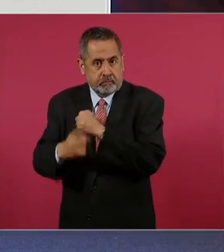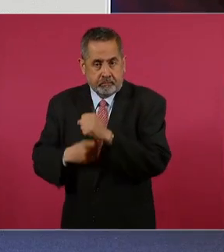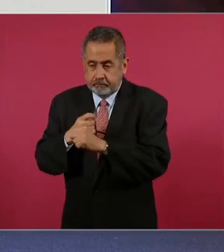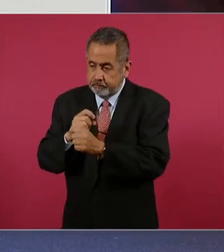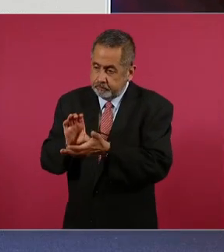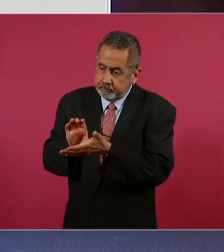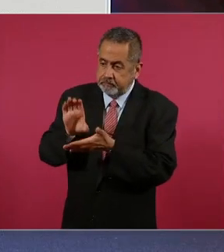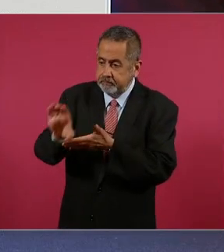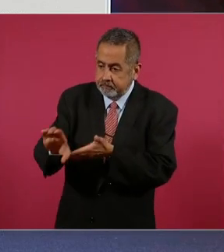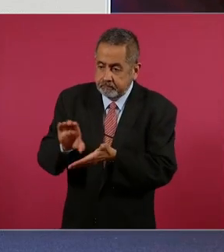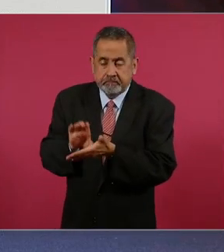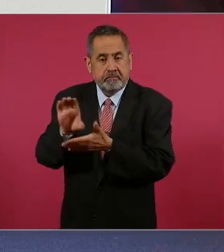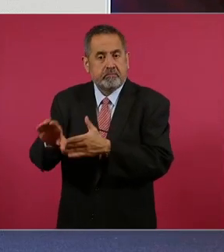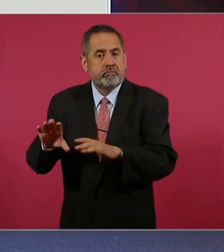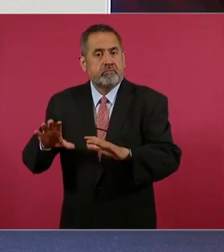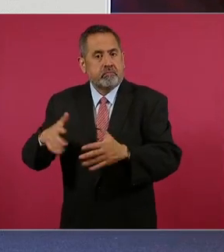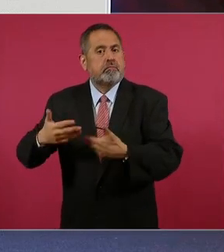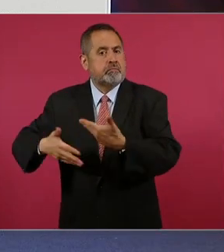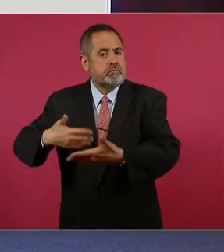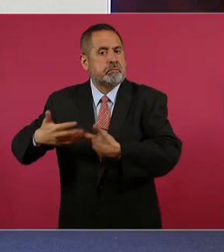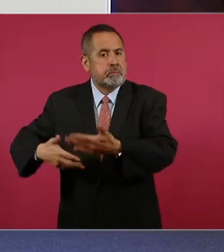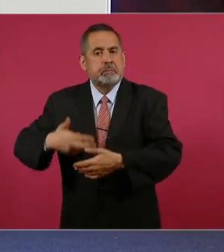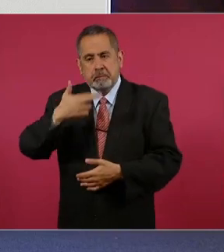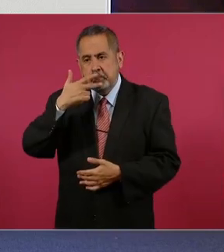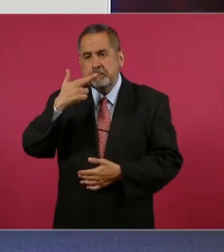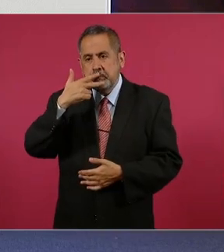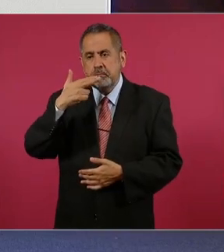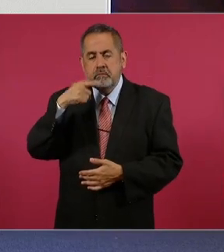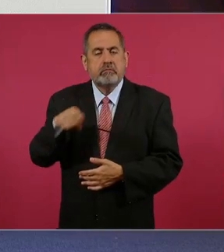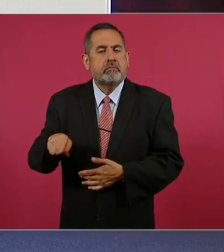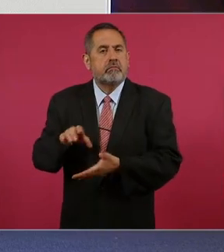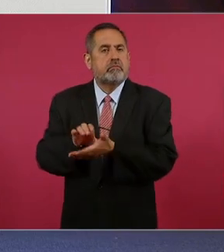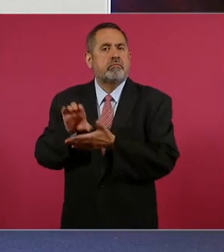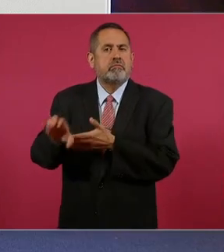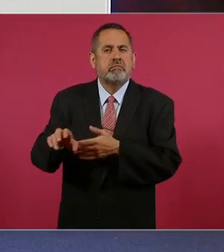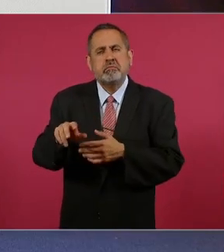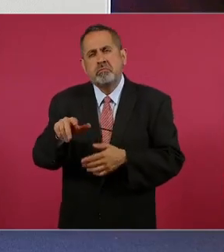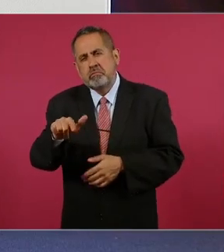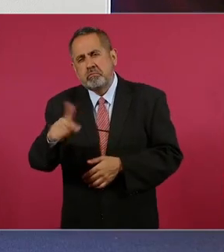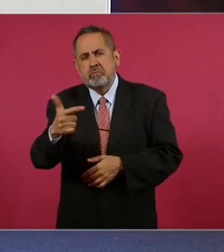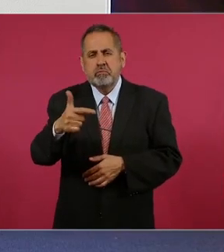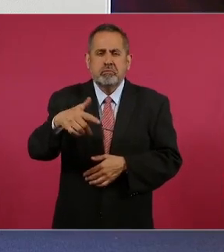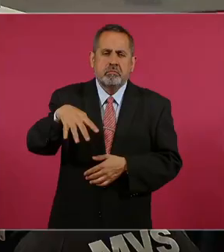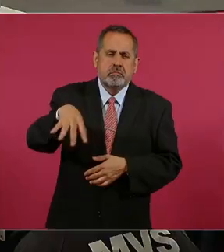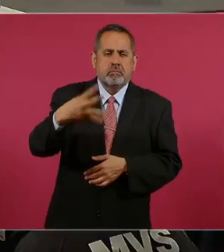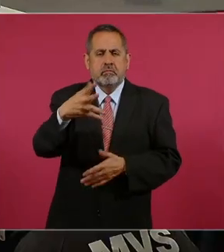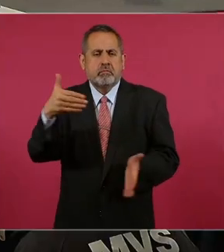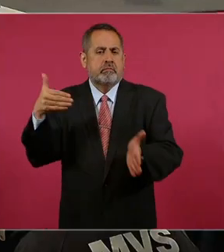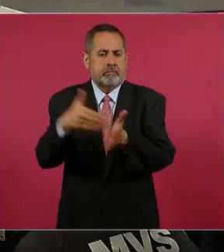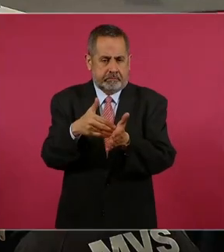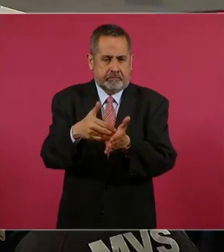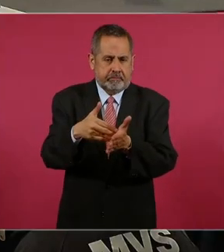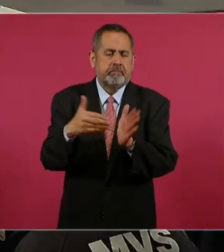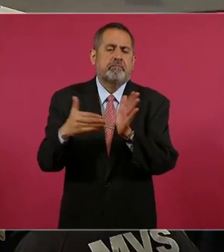en promedio 12, 14 mil millones de pesos,